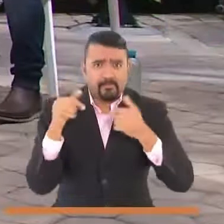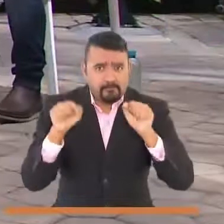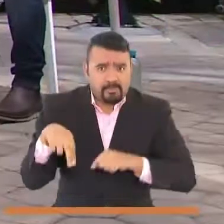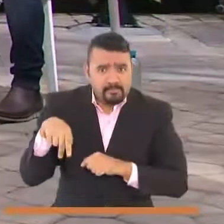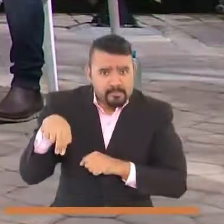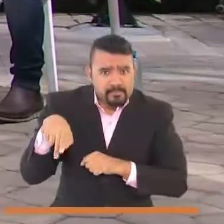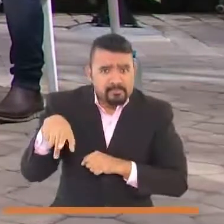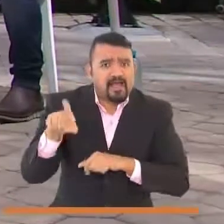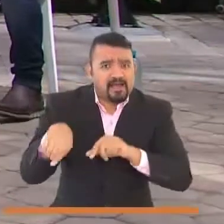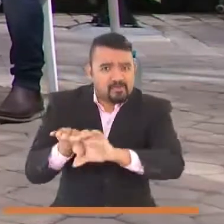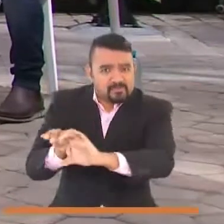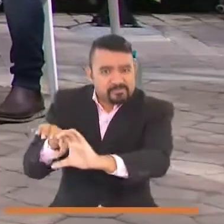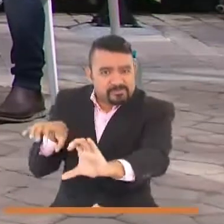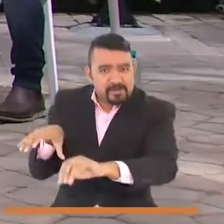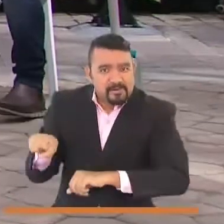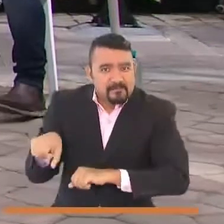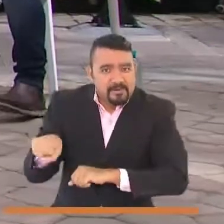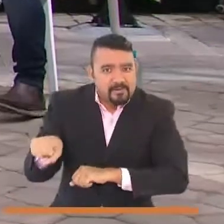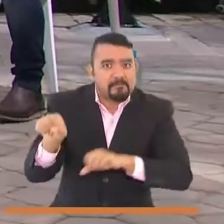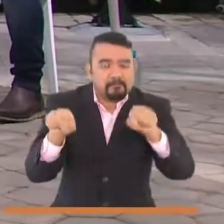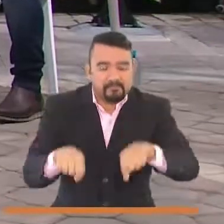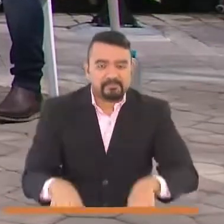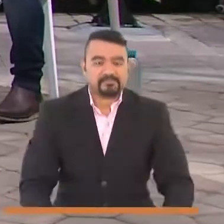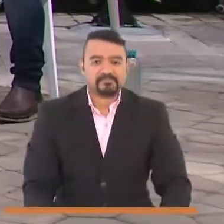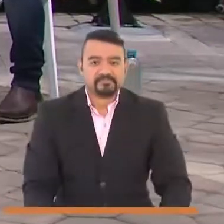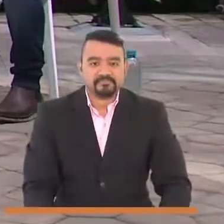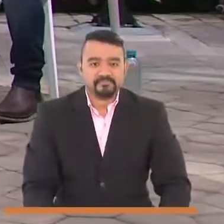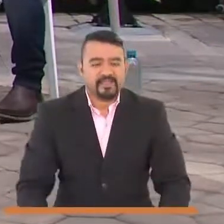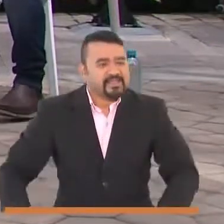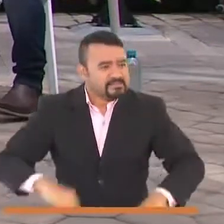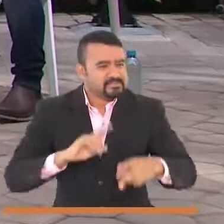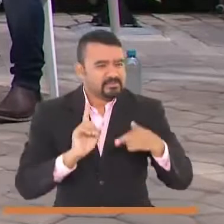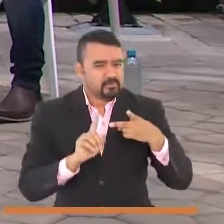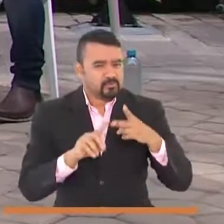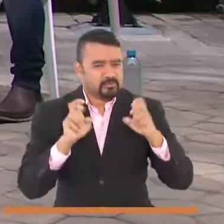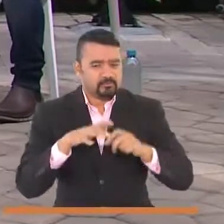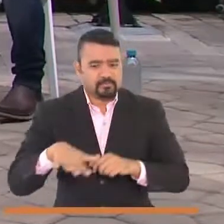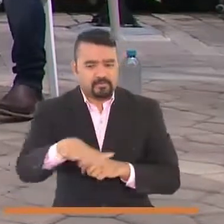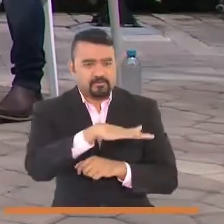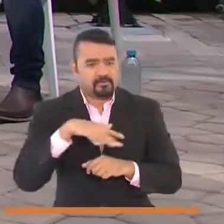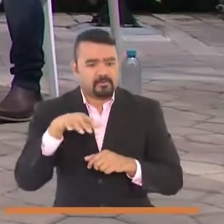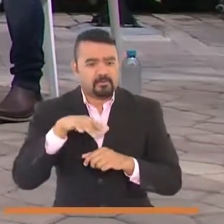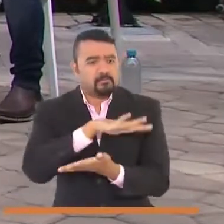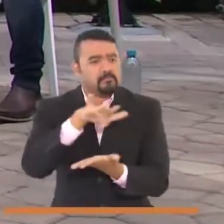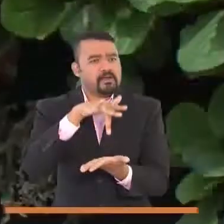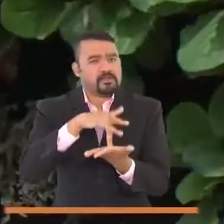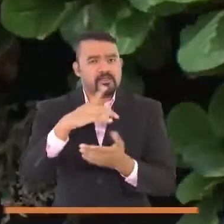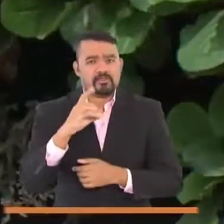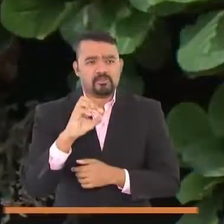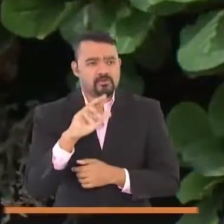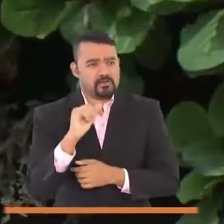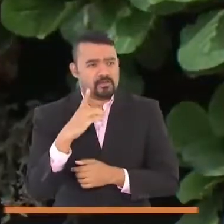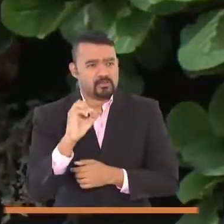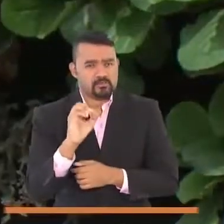andén. Ahora hablemos, alcalde y secretario, de la segunda etapa del Parque Urbano El Dorado. La Administración Municipal y el